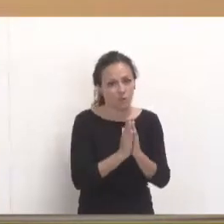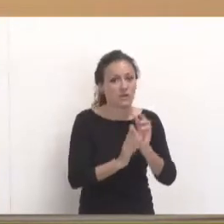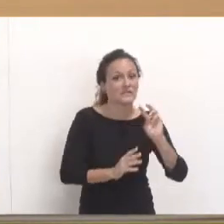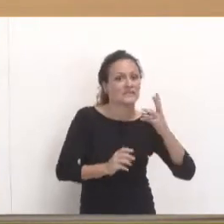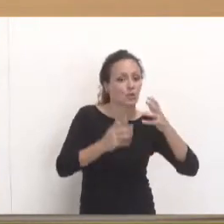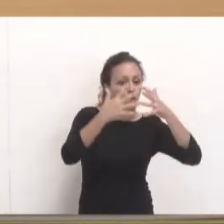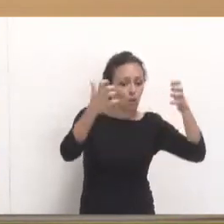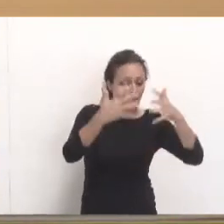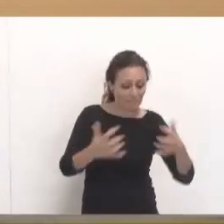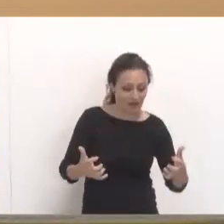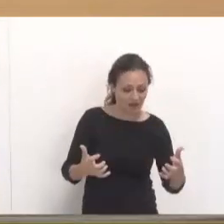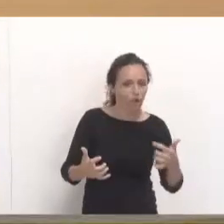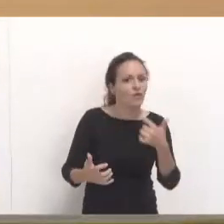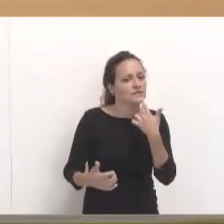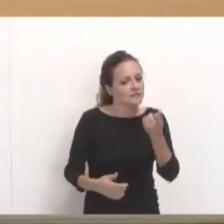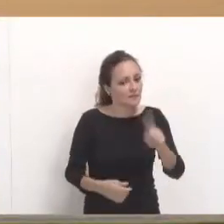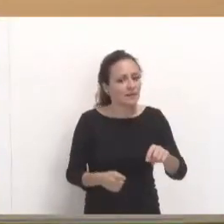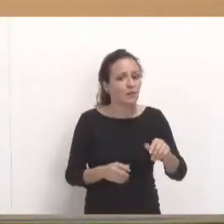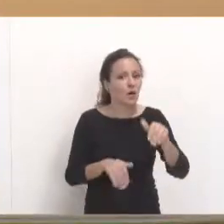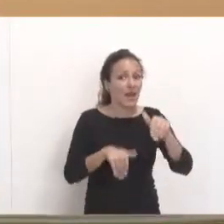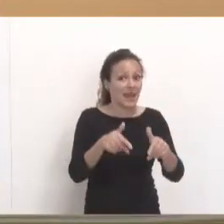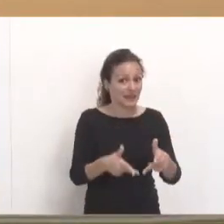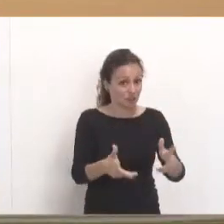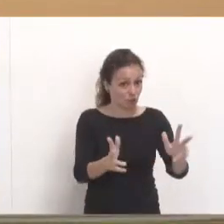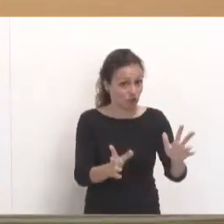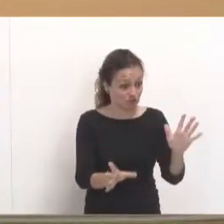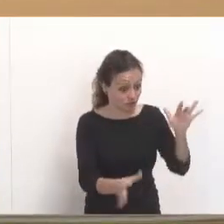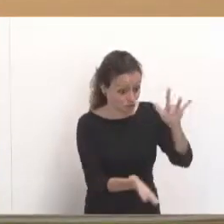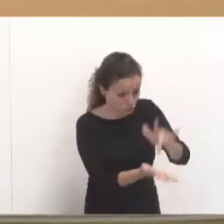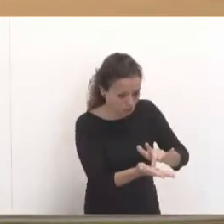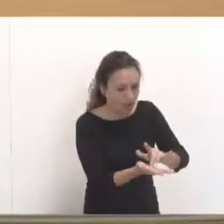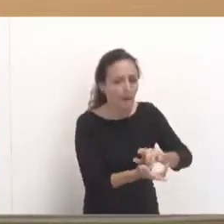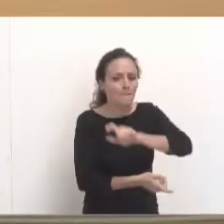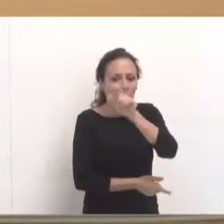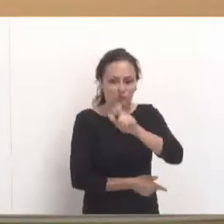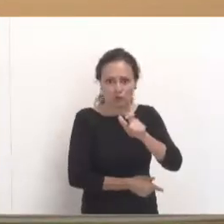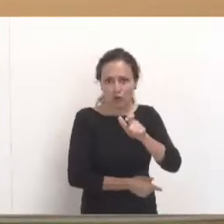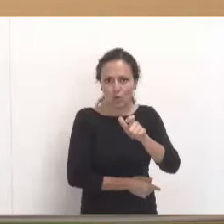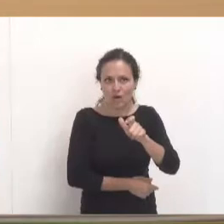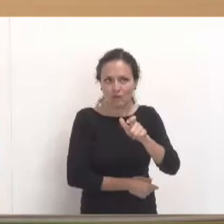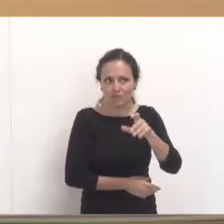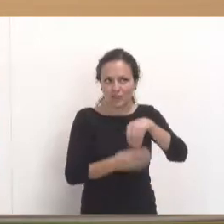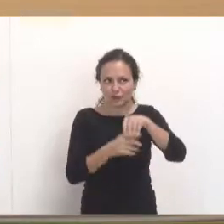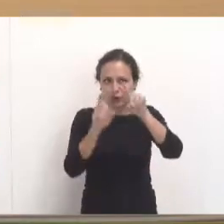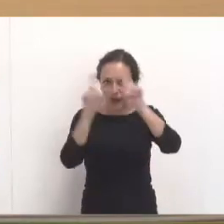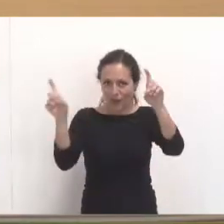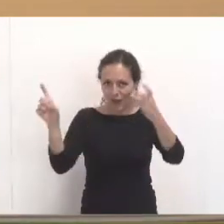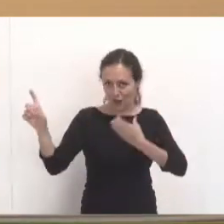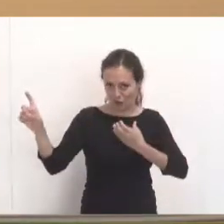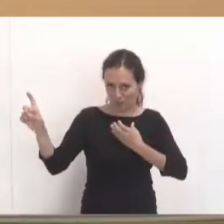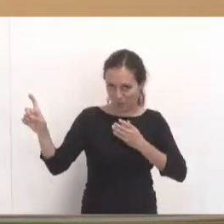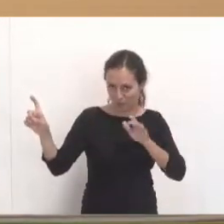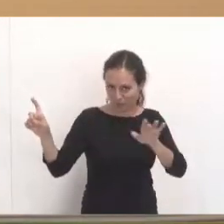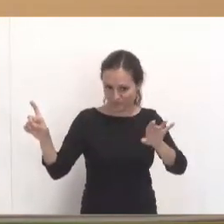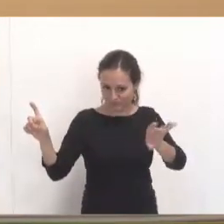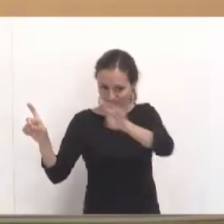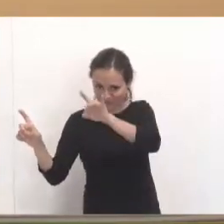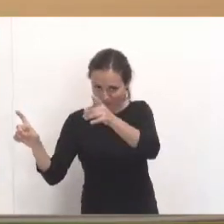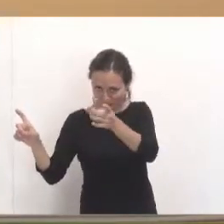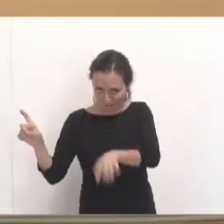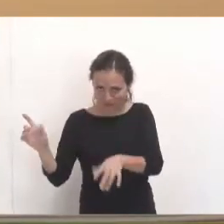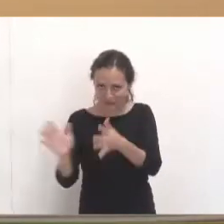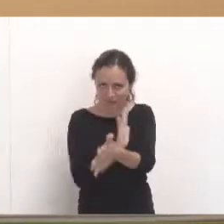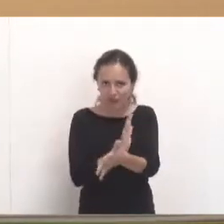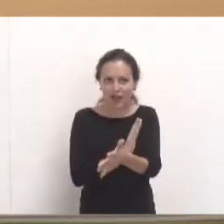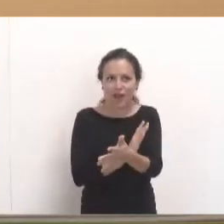referencia que también en esas elecciones se eligieron los miembros de las corporaciones insulares, que no aparece referido en el segundo párrafo,